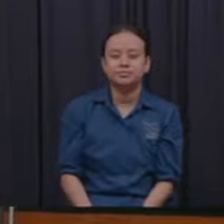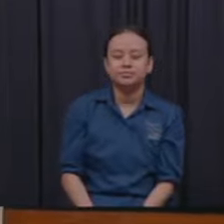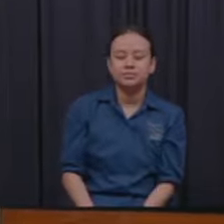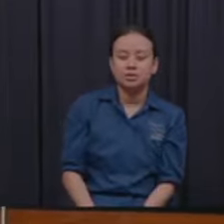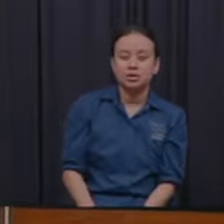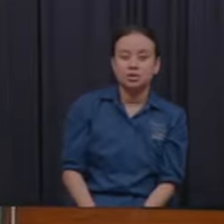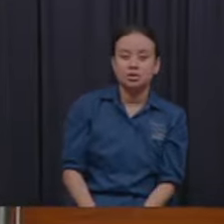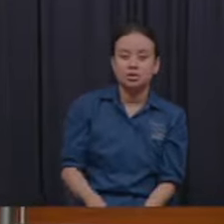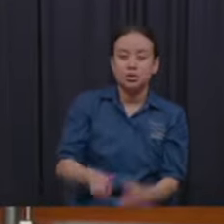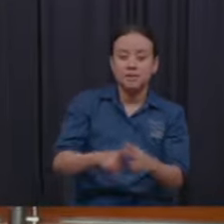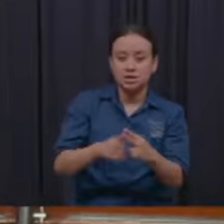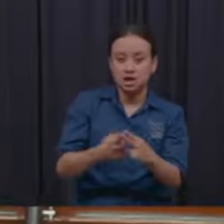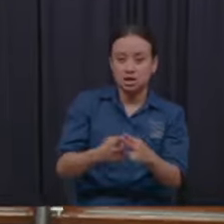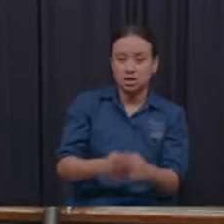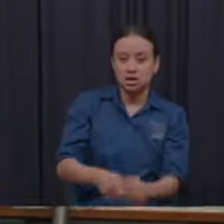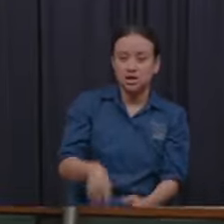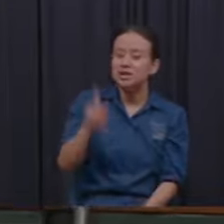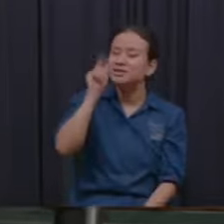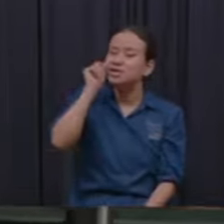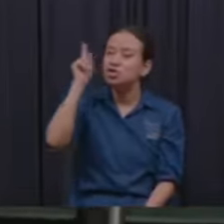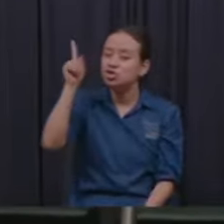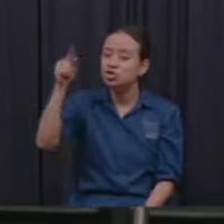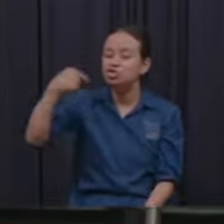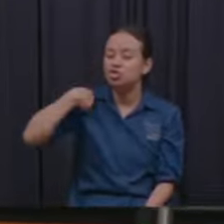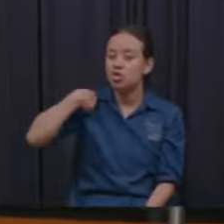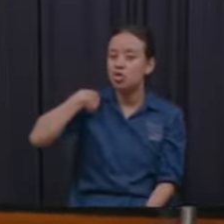renuncio a toda relación ilícita.